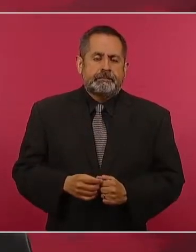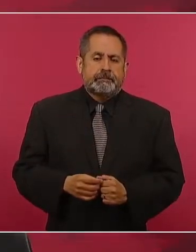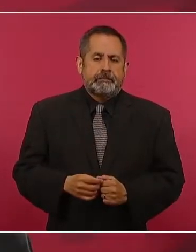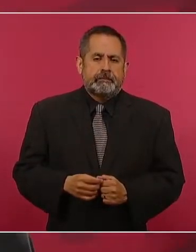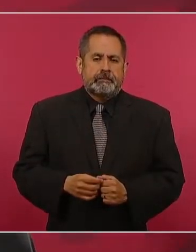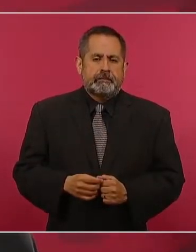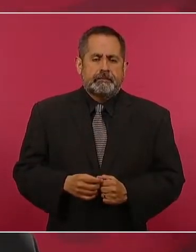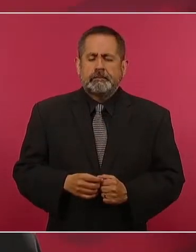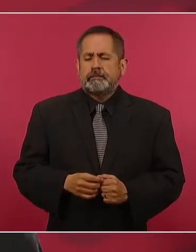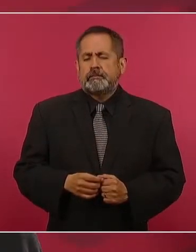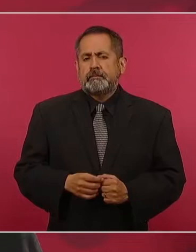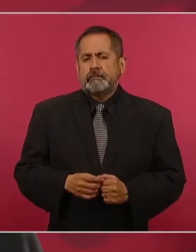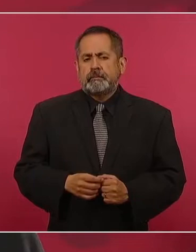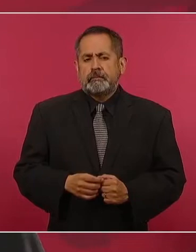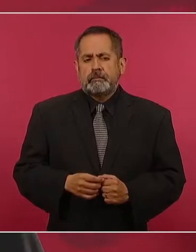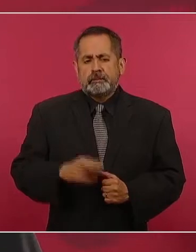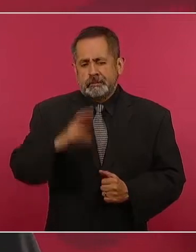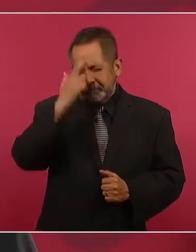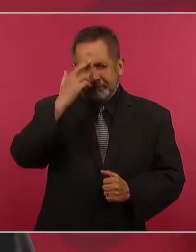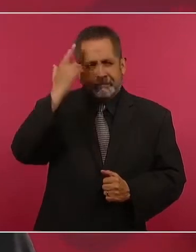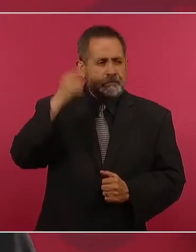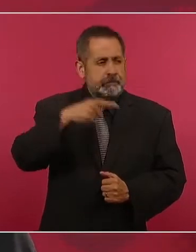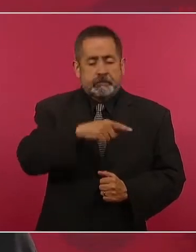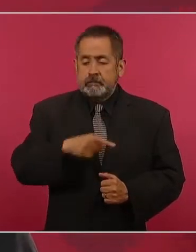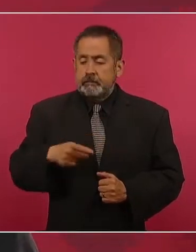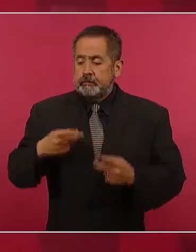¿Cómo le llamaban a las privatizaciones?